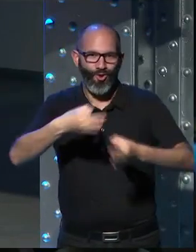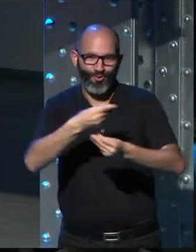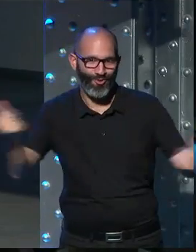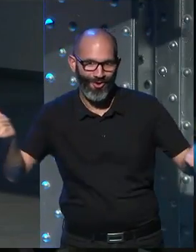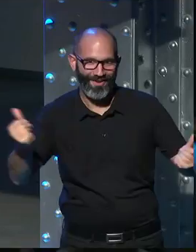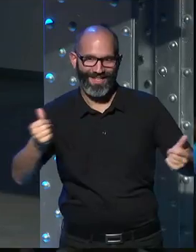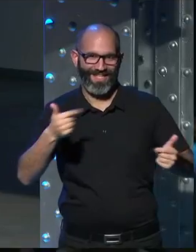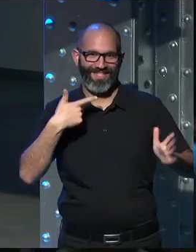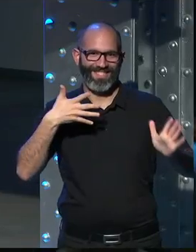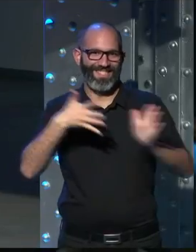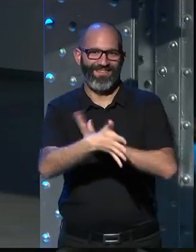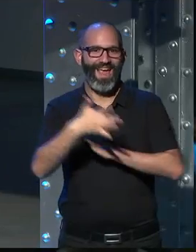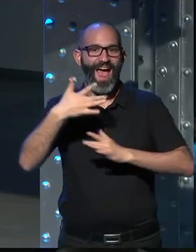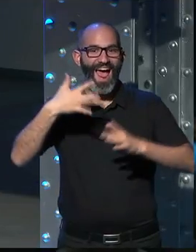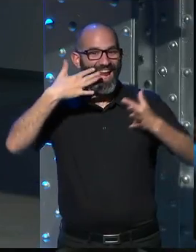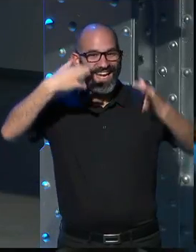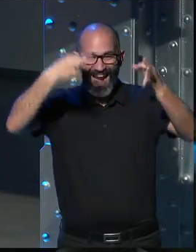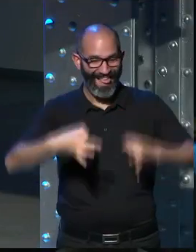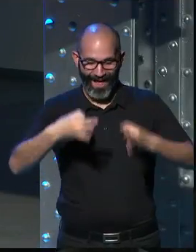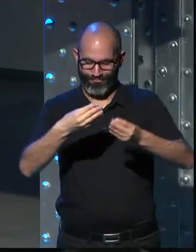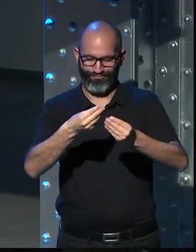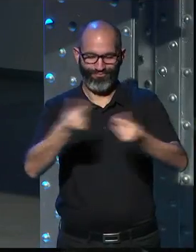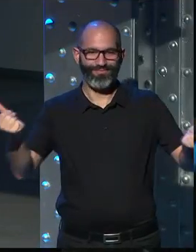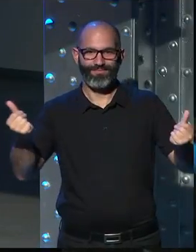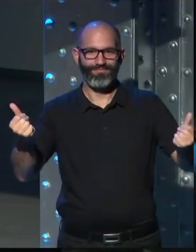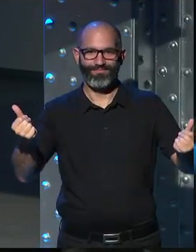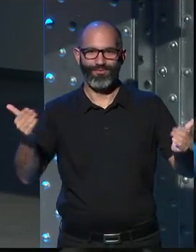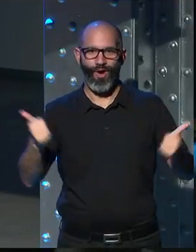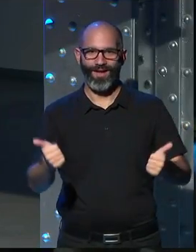No tiene nada que ver con el mundo real.